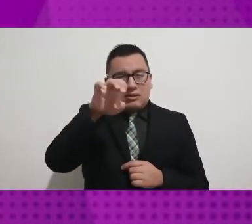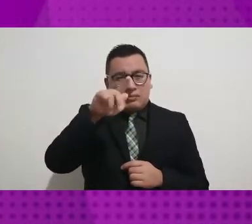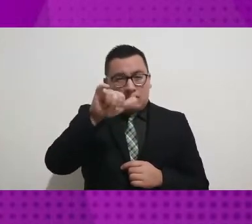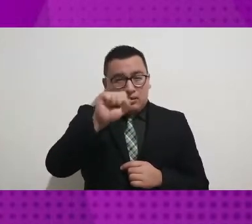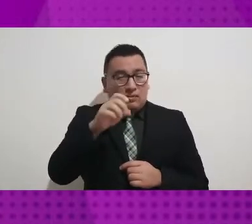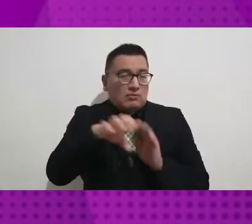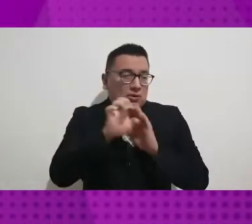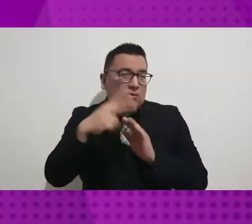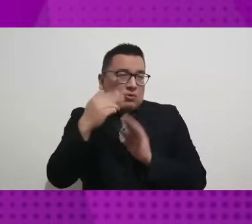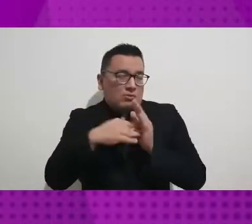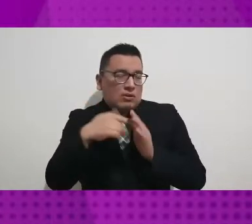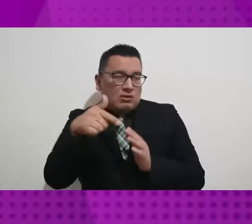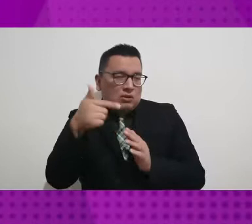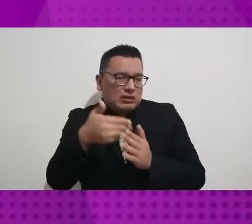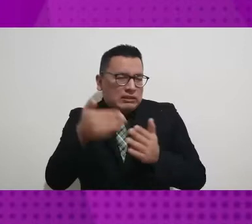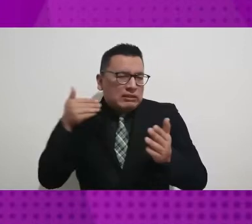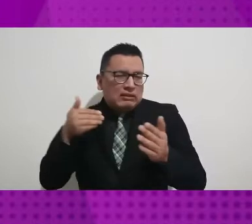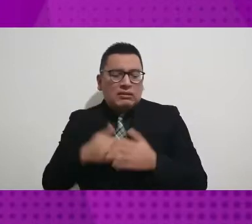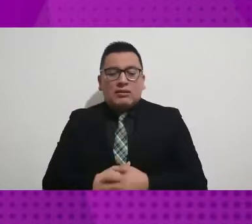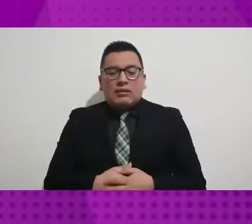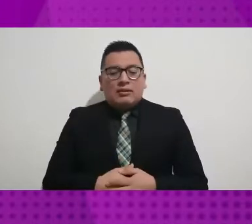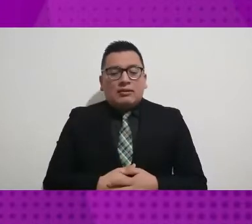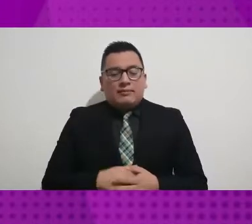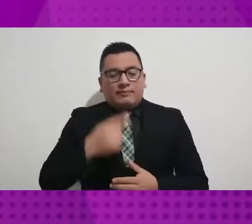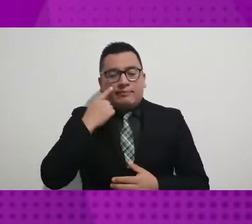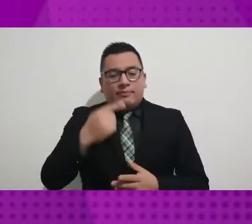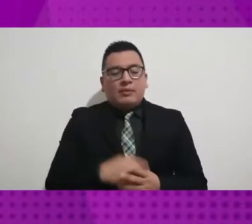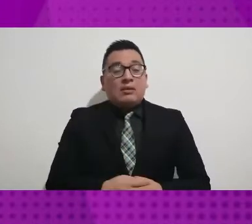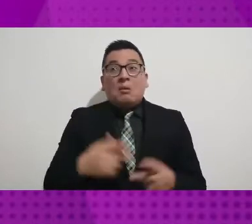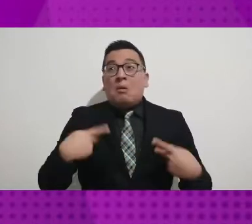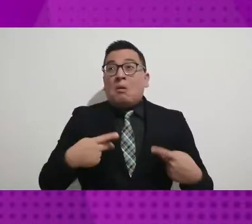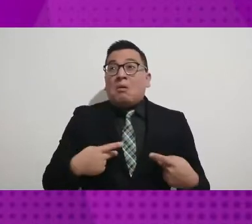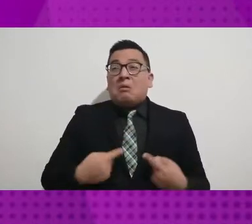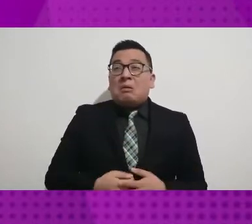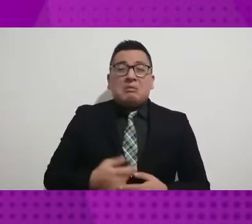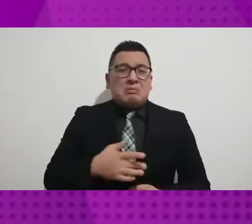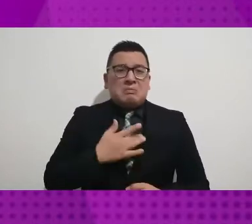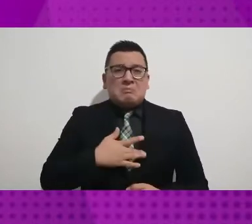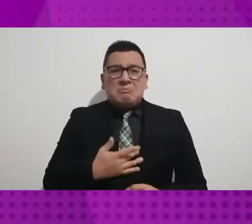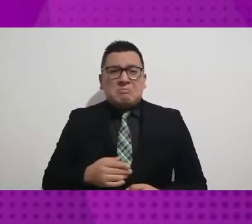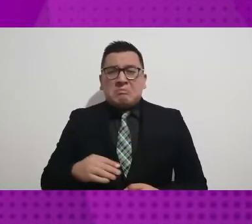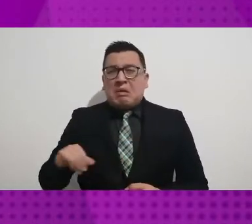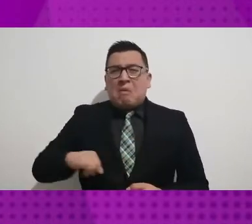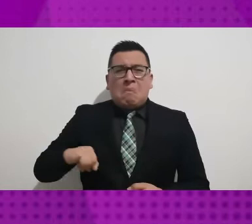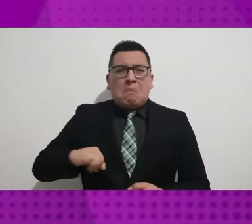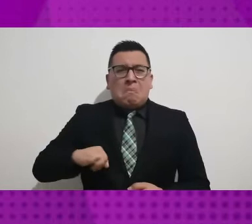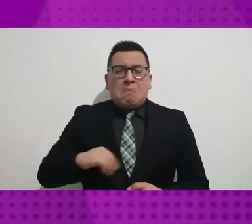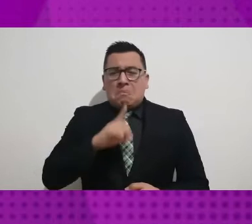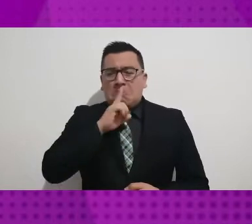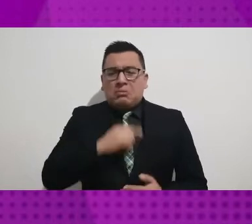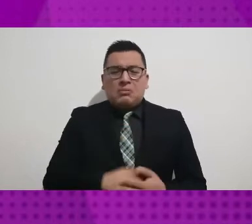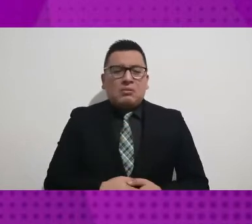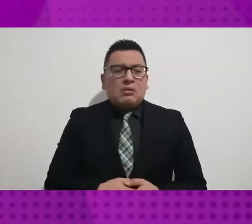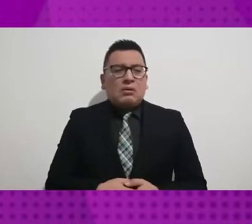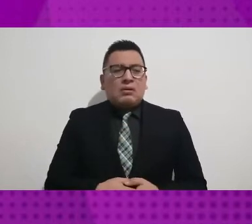sin ahondar mucho antes del 2012, pero solo dejar esta idea. Pasamos de la indiferencia constitucional, que le llamo, es